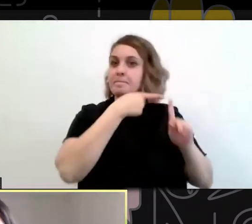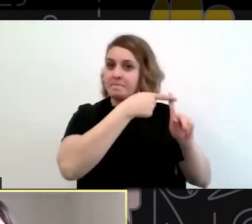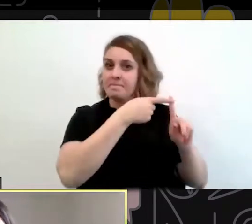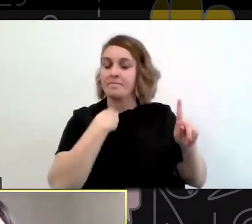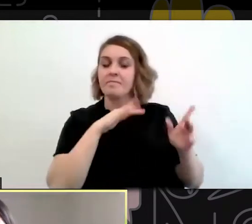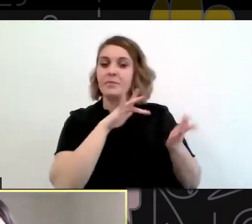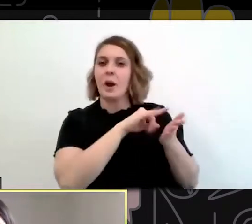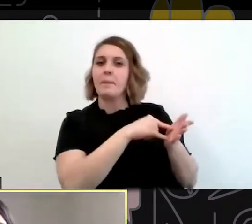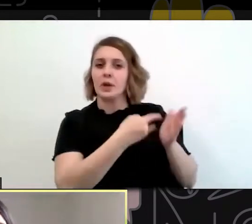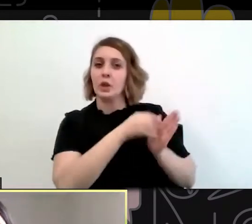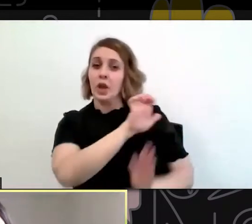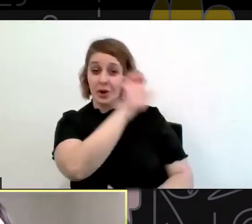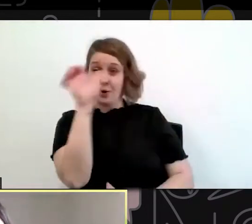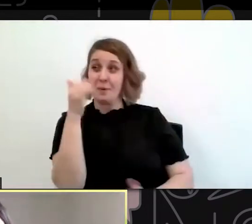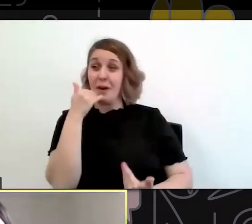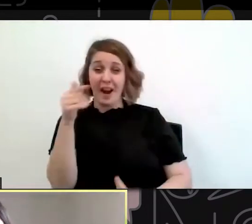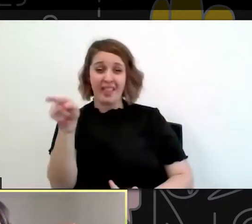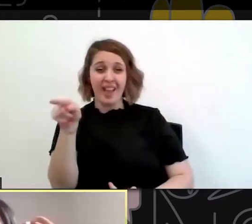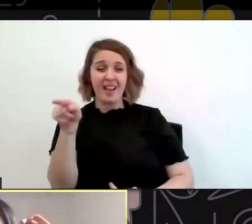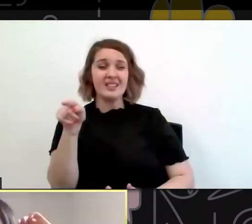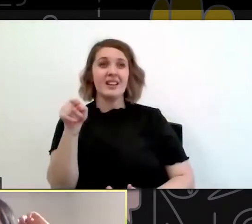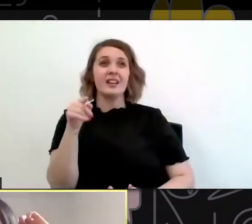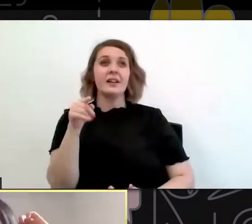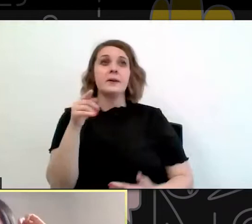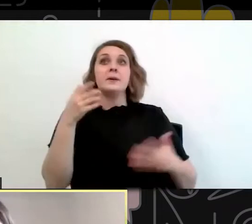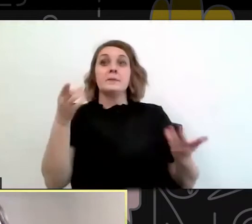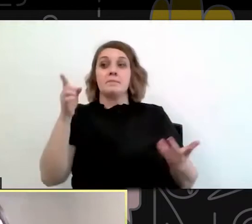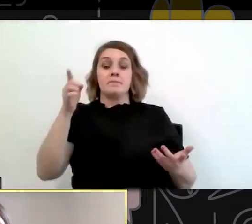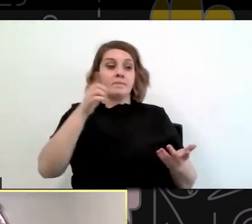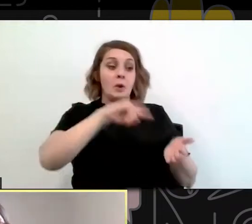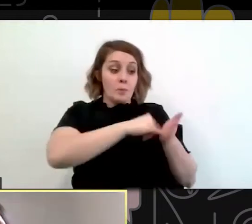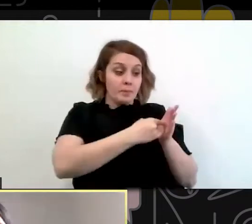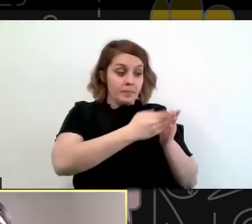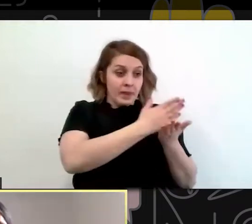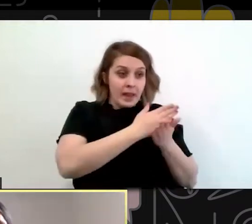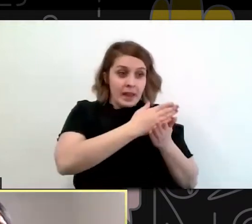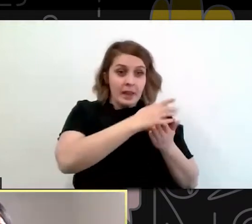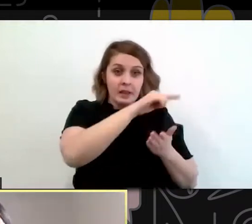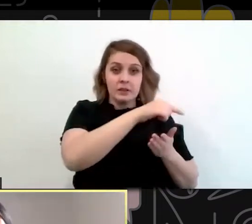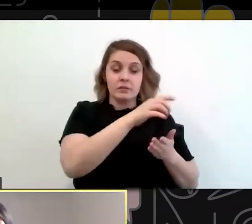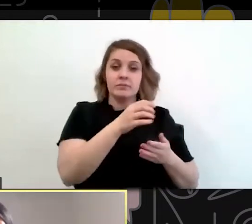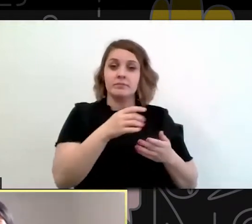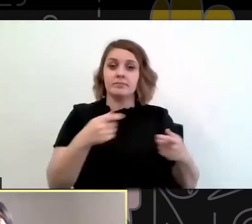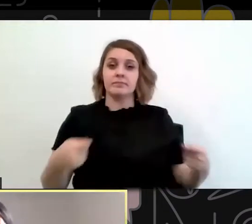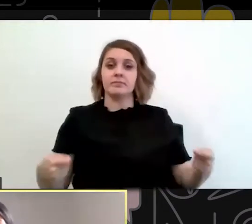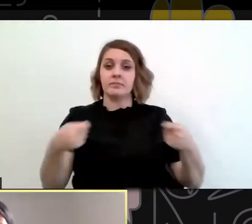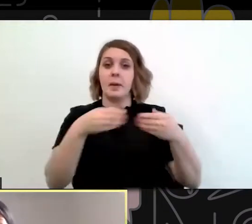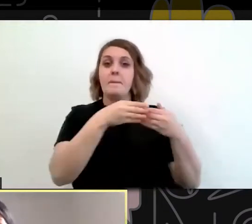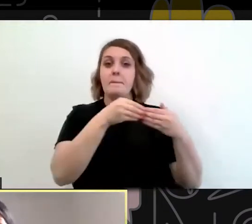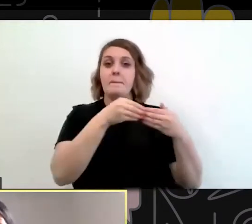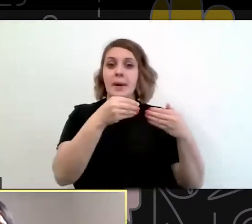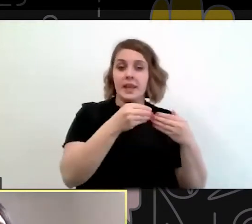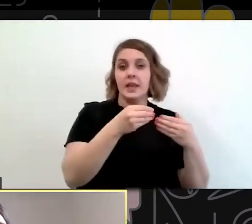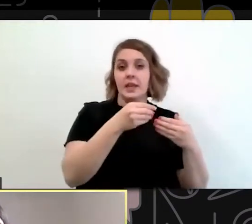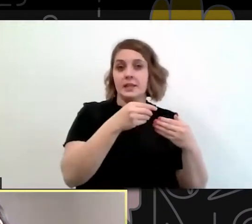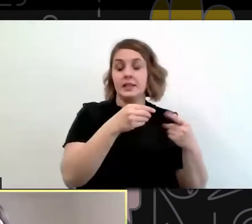un proyecto europeo, pues en ellos estaban co-creados con pacientes y usuarios